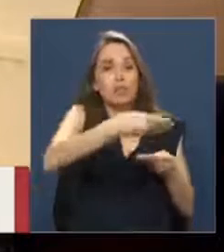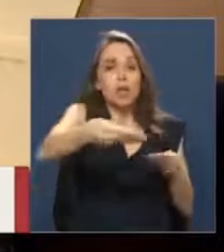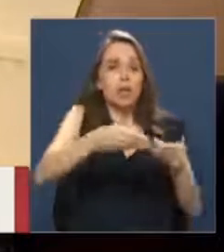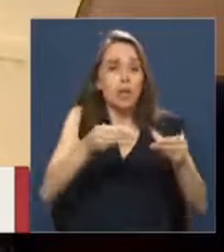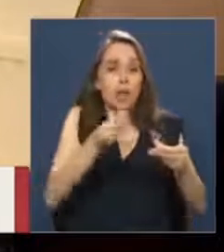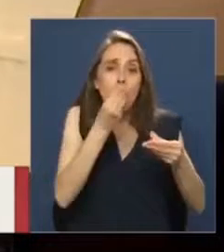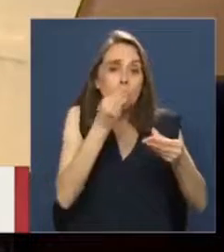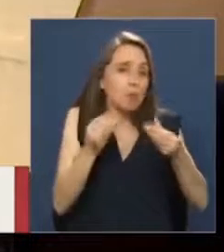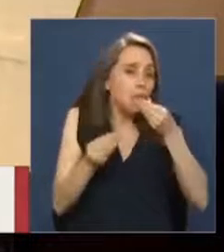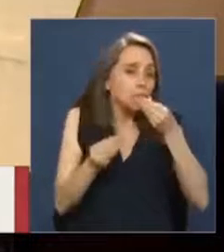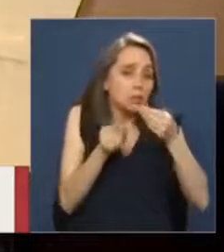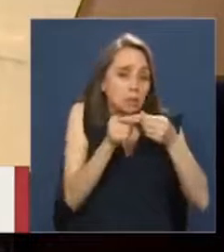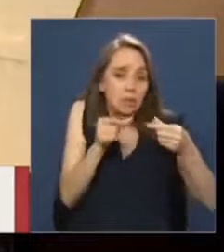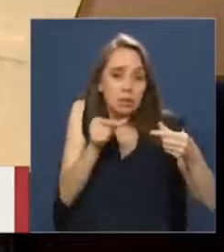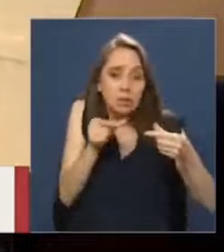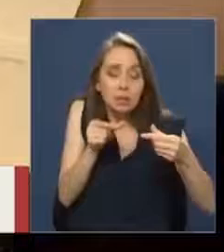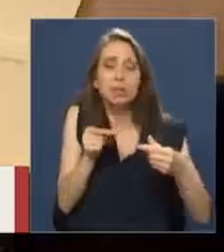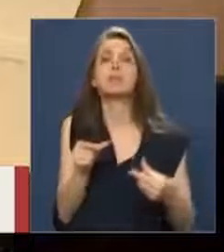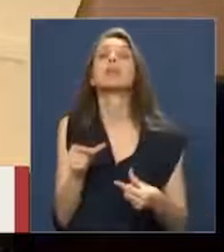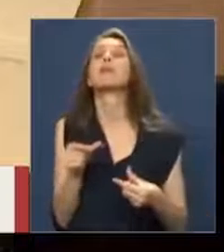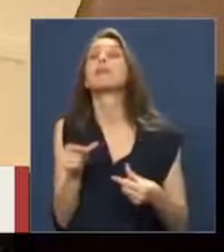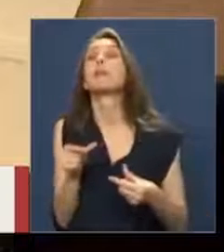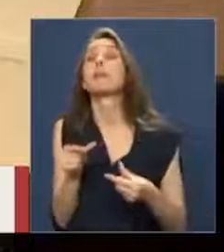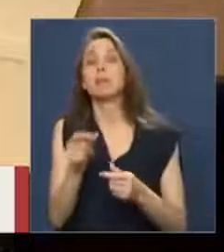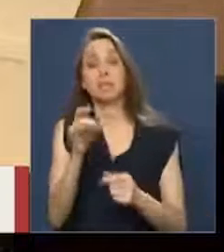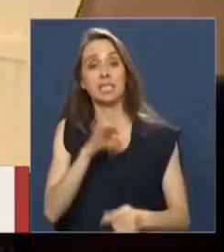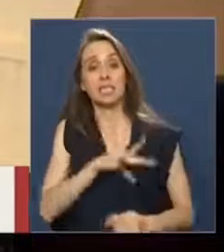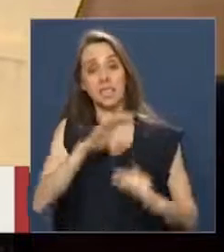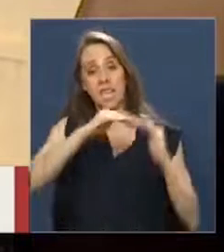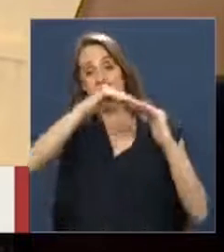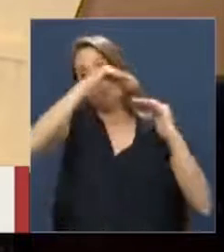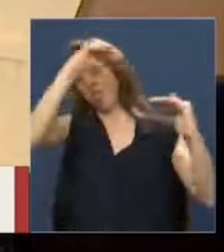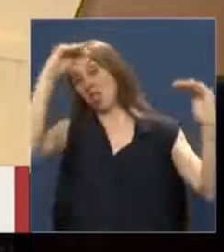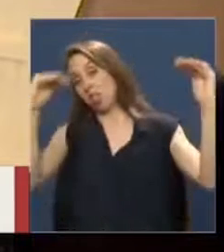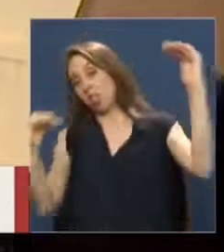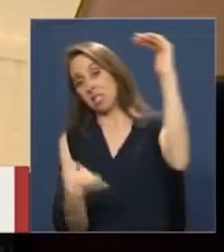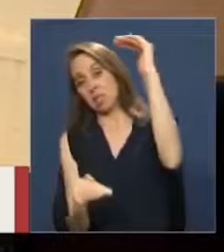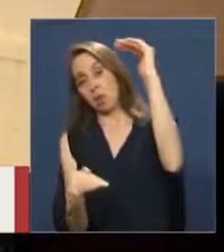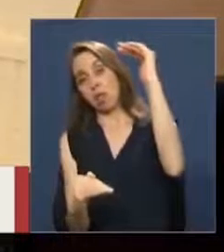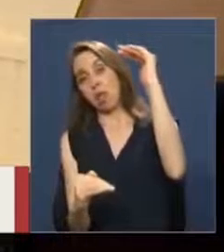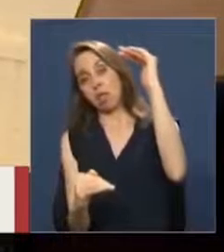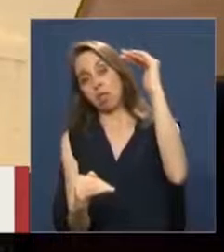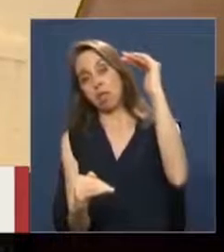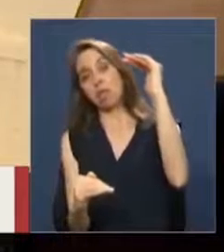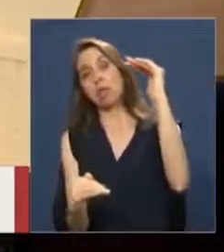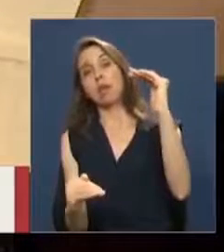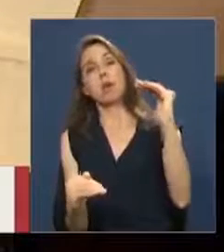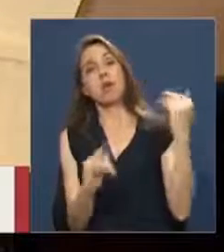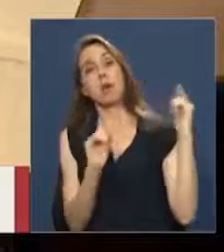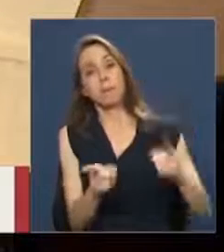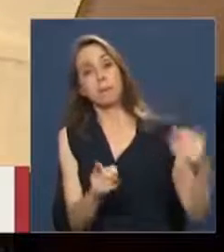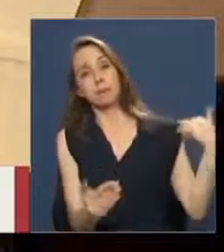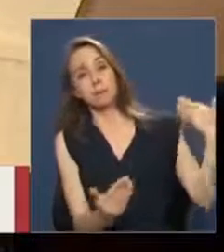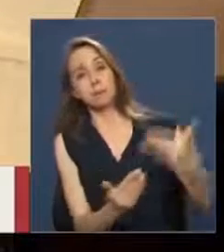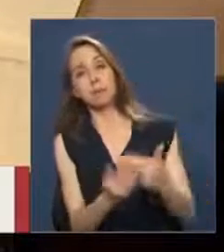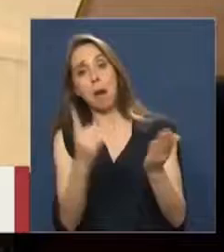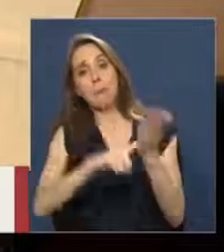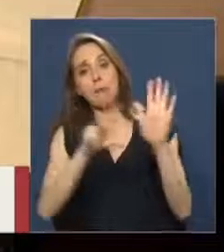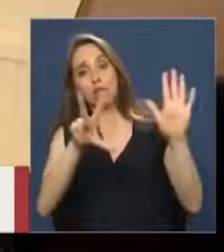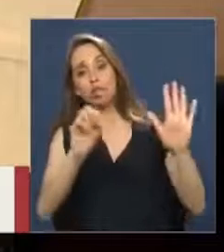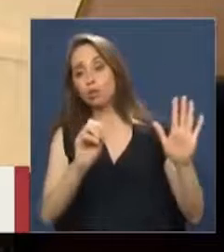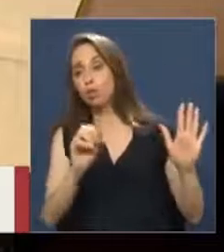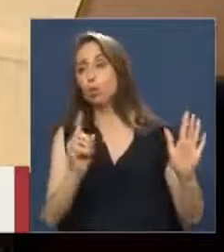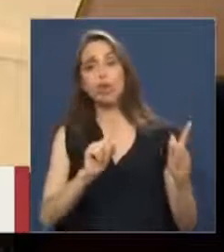sus voluntarios. La desigualdad en Chile es la misma desde 1850, no ha